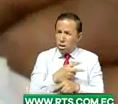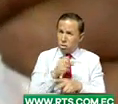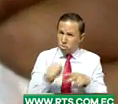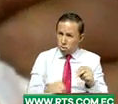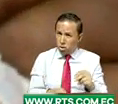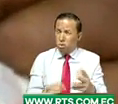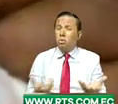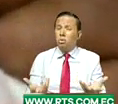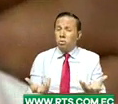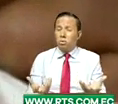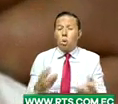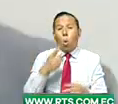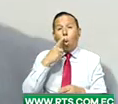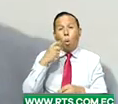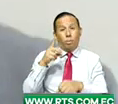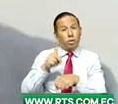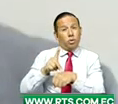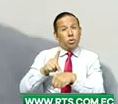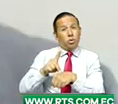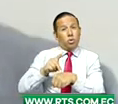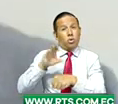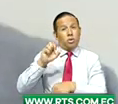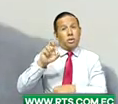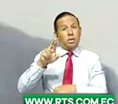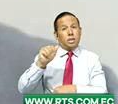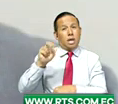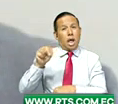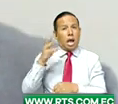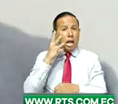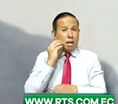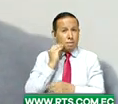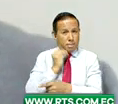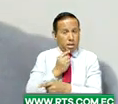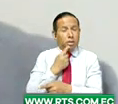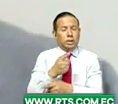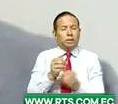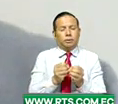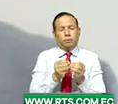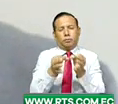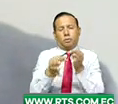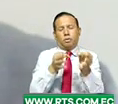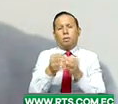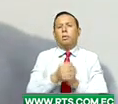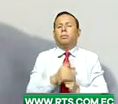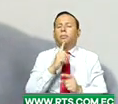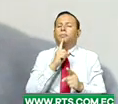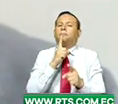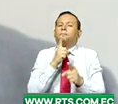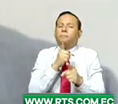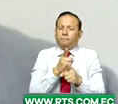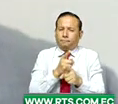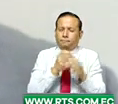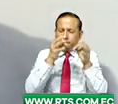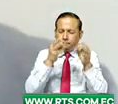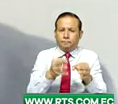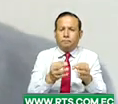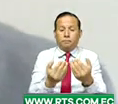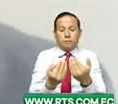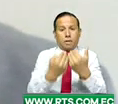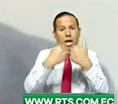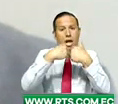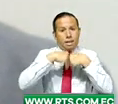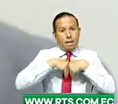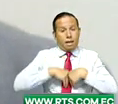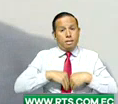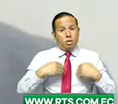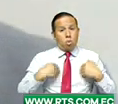doctor Enrique Terán, experto en el tema, nos amplía la información. Guarda relación justamente con ese sistema inmunológico en